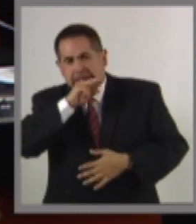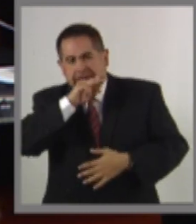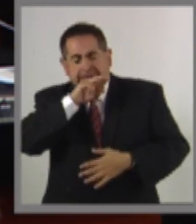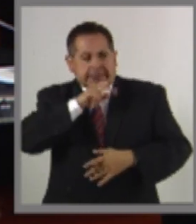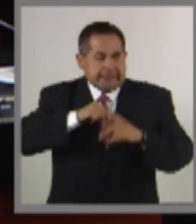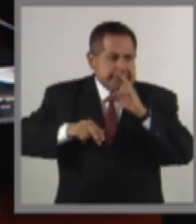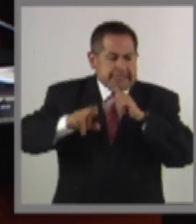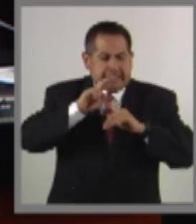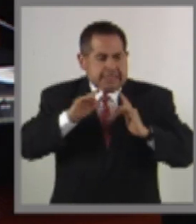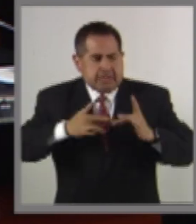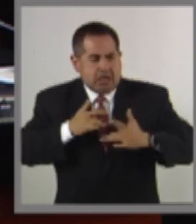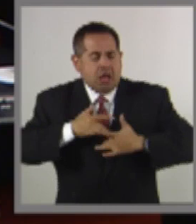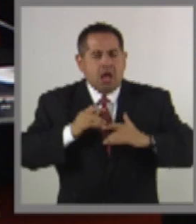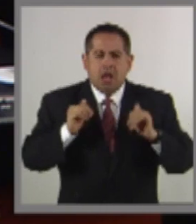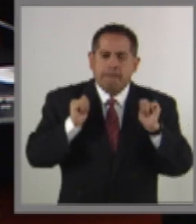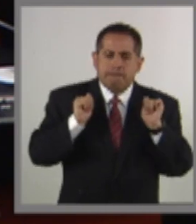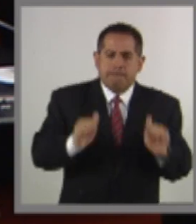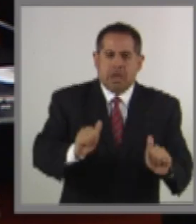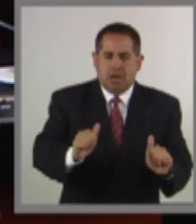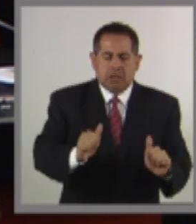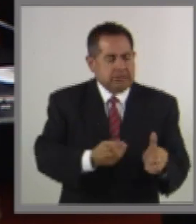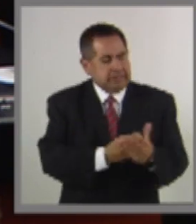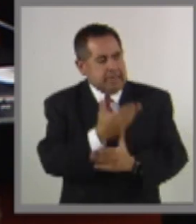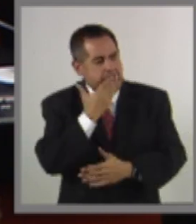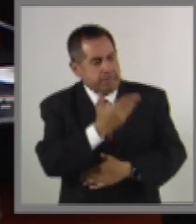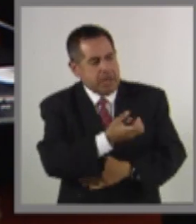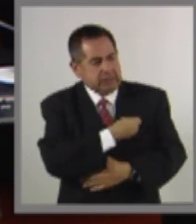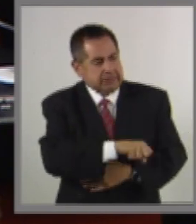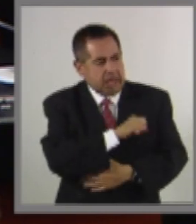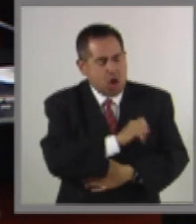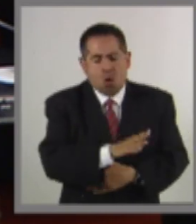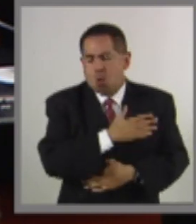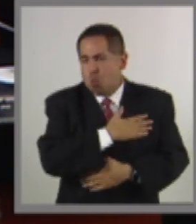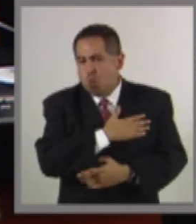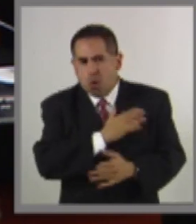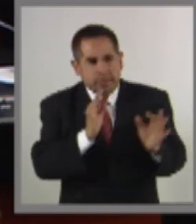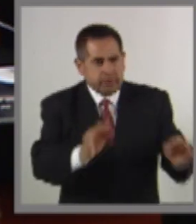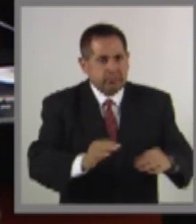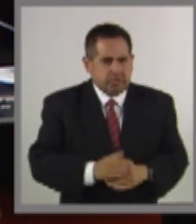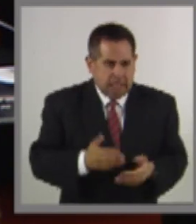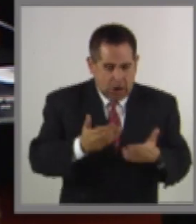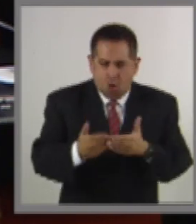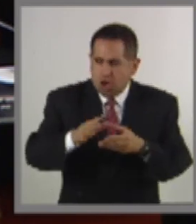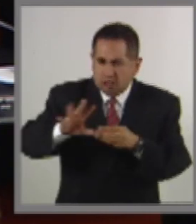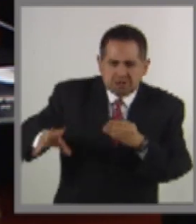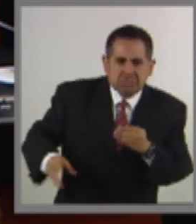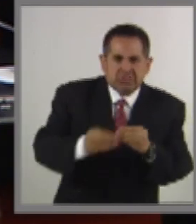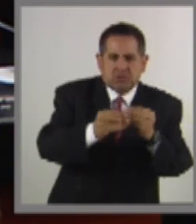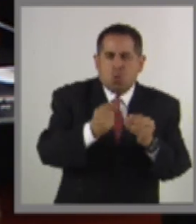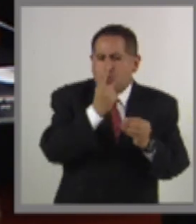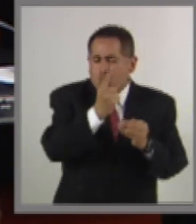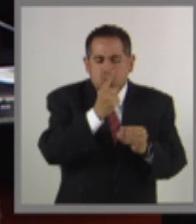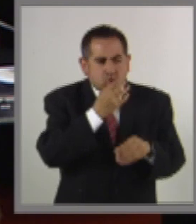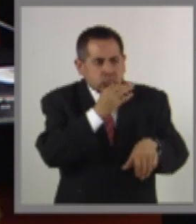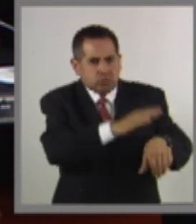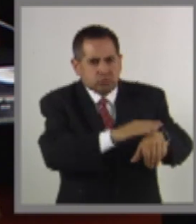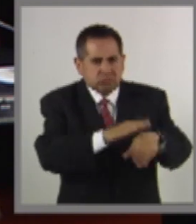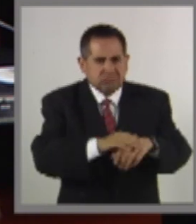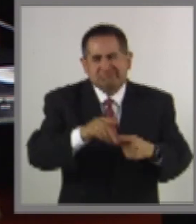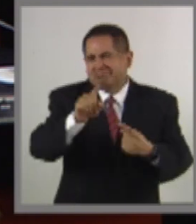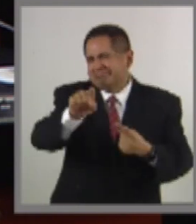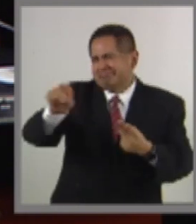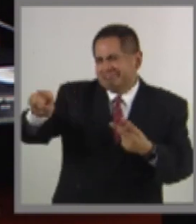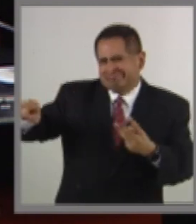mortificó y que salió adelante. Y ahora yo solamente quisiera adherir a el cúmulo